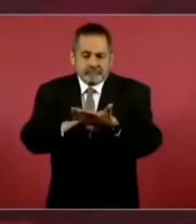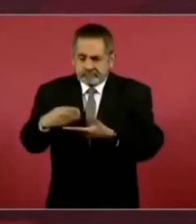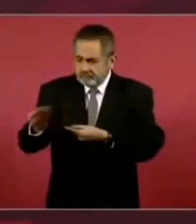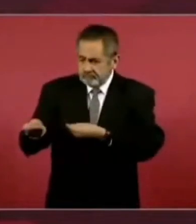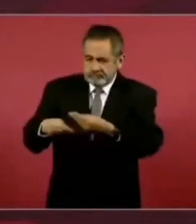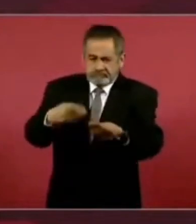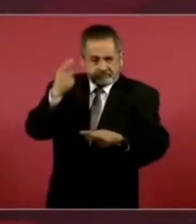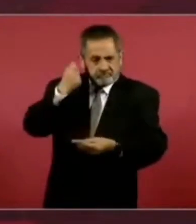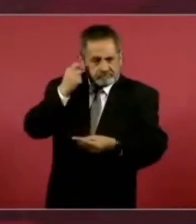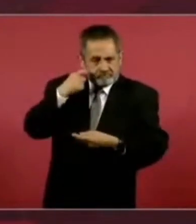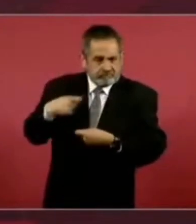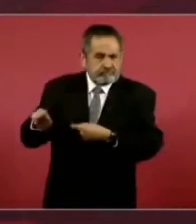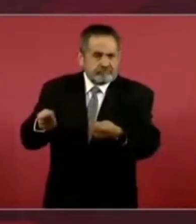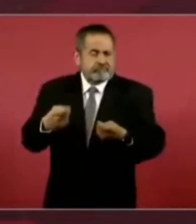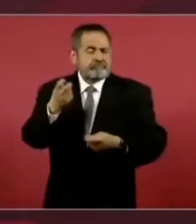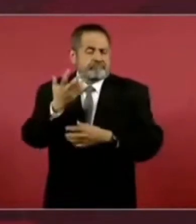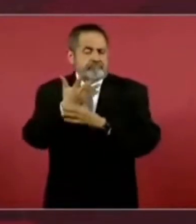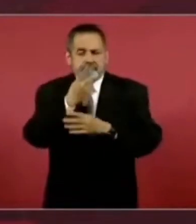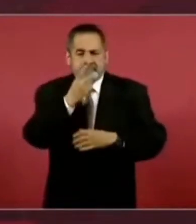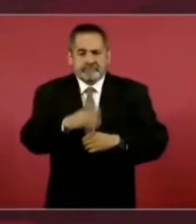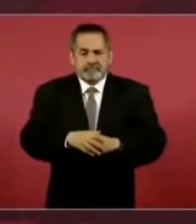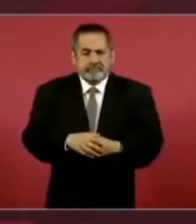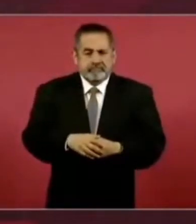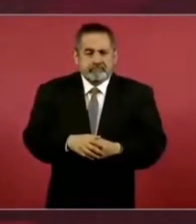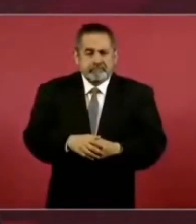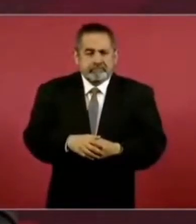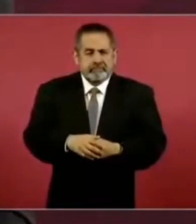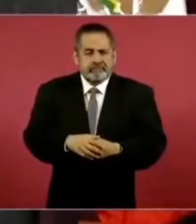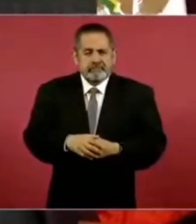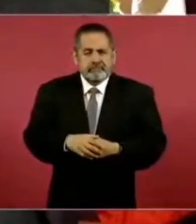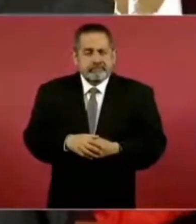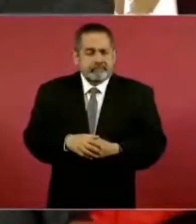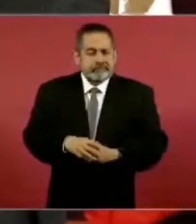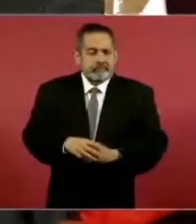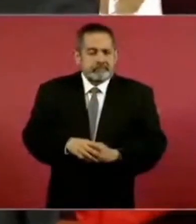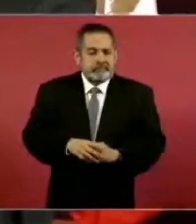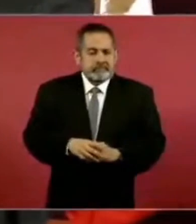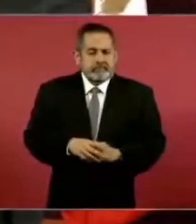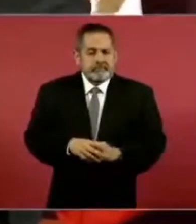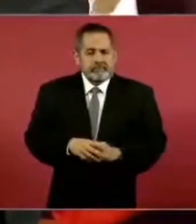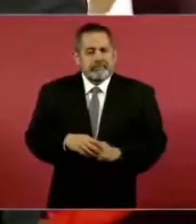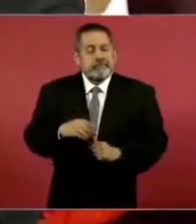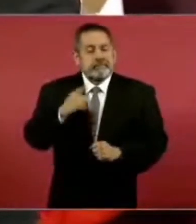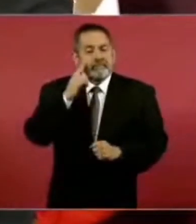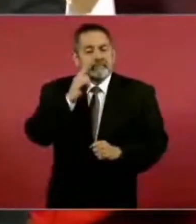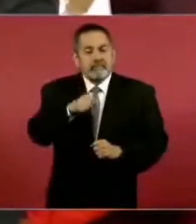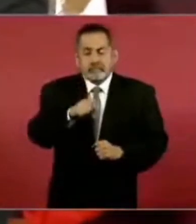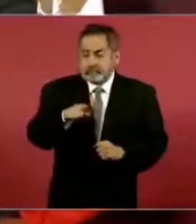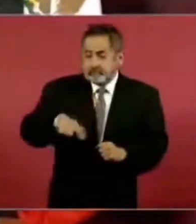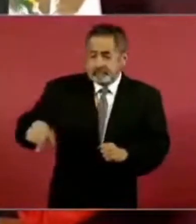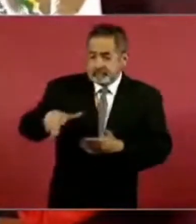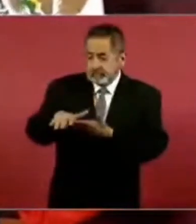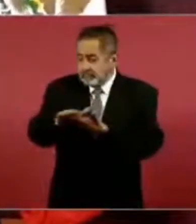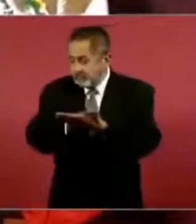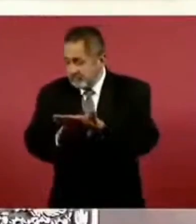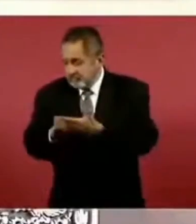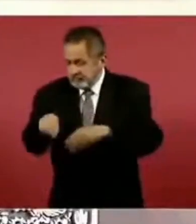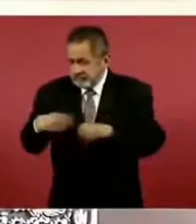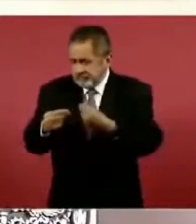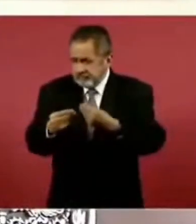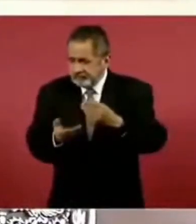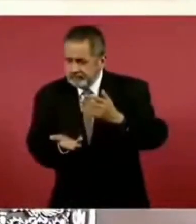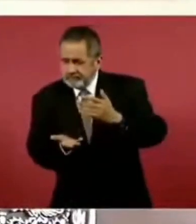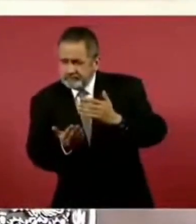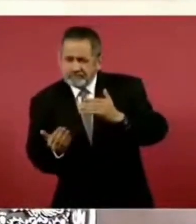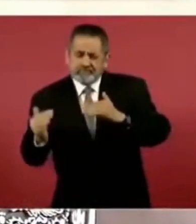Es lo que digo, arriba los de abajo, arriba los de abajo, que